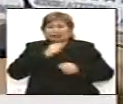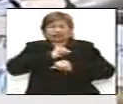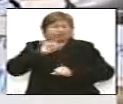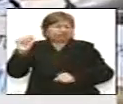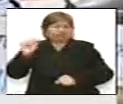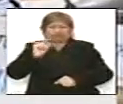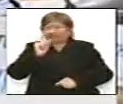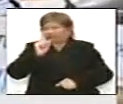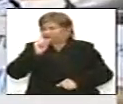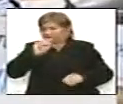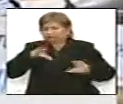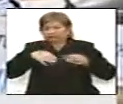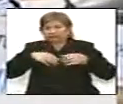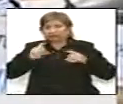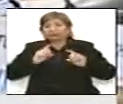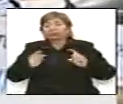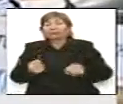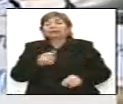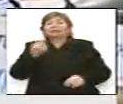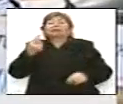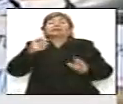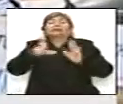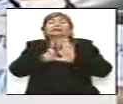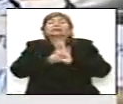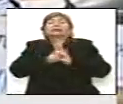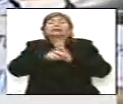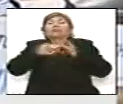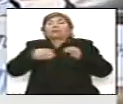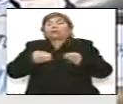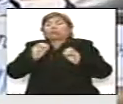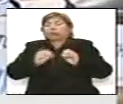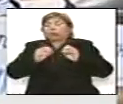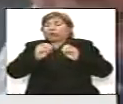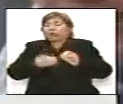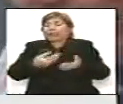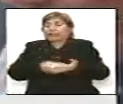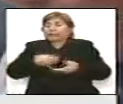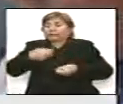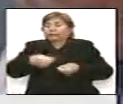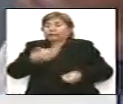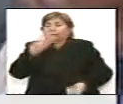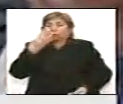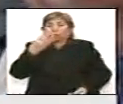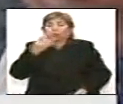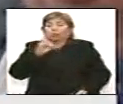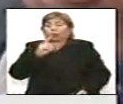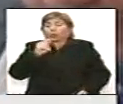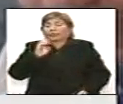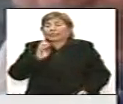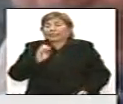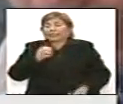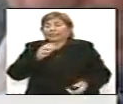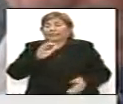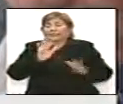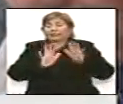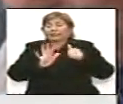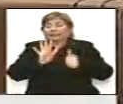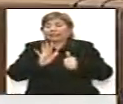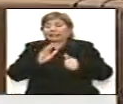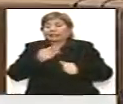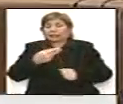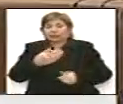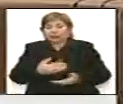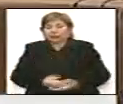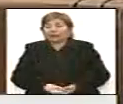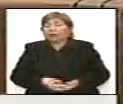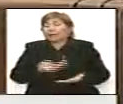contra de que sólo sea ilegal los aportes anónimos superiores a los cuatro hits es decir 16 mil 800 soles